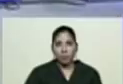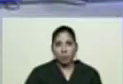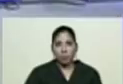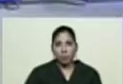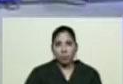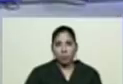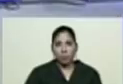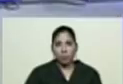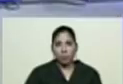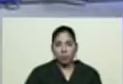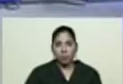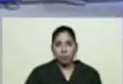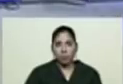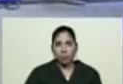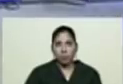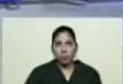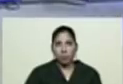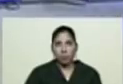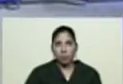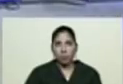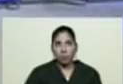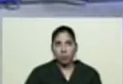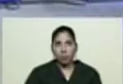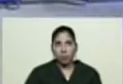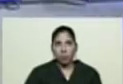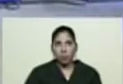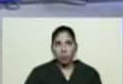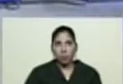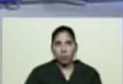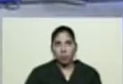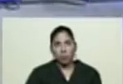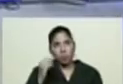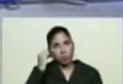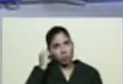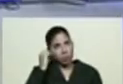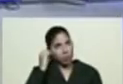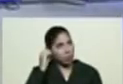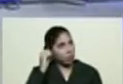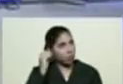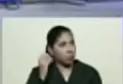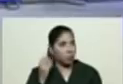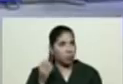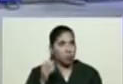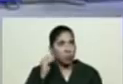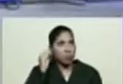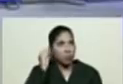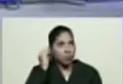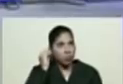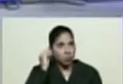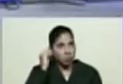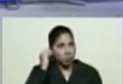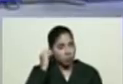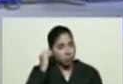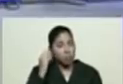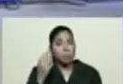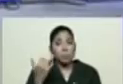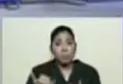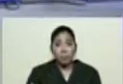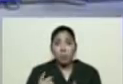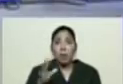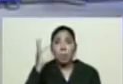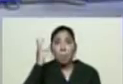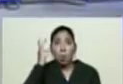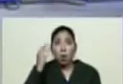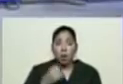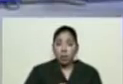Ahora queremos darle la palabra a la compañera Estela Caloni, en representación de todas y todos ustedes, para que